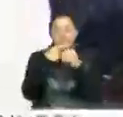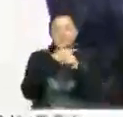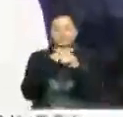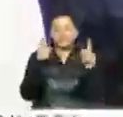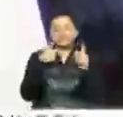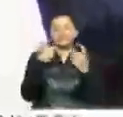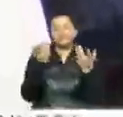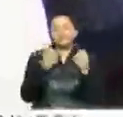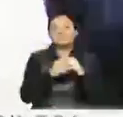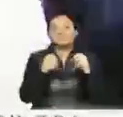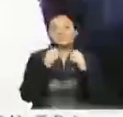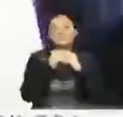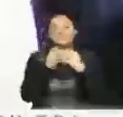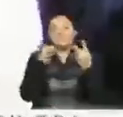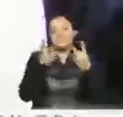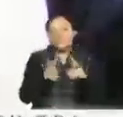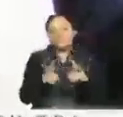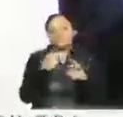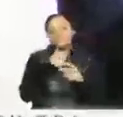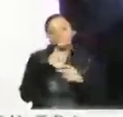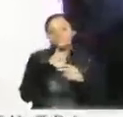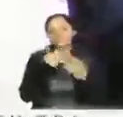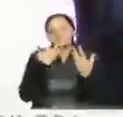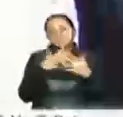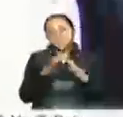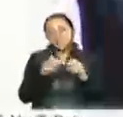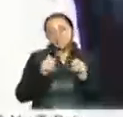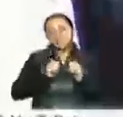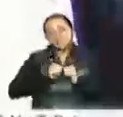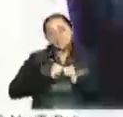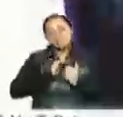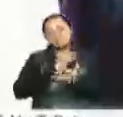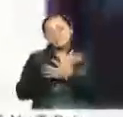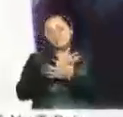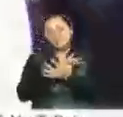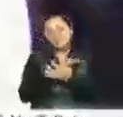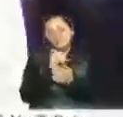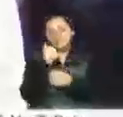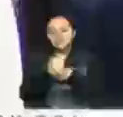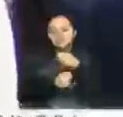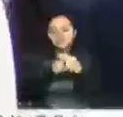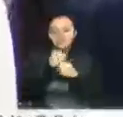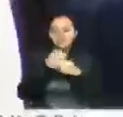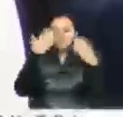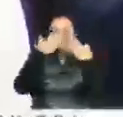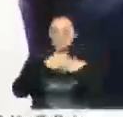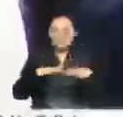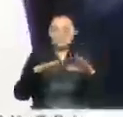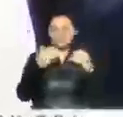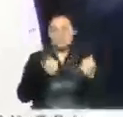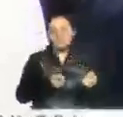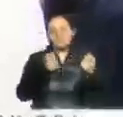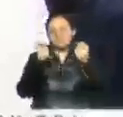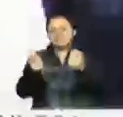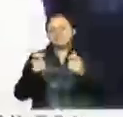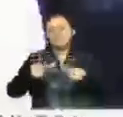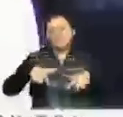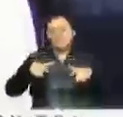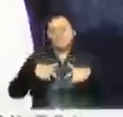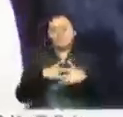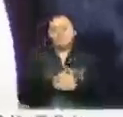extrañar. Pero también estoy muy en paz conmigo mismo, muy feliz, contento de pasar la puerta de mí y